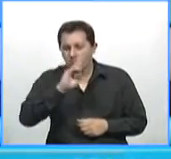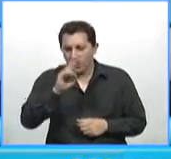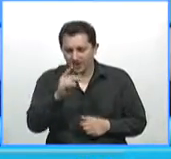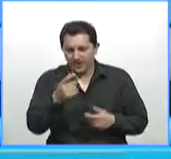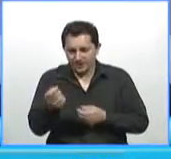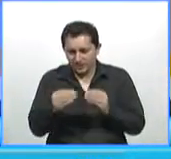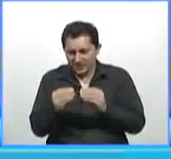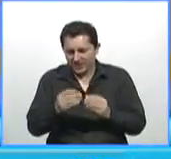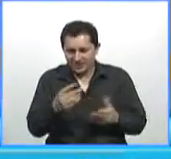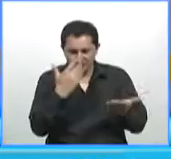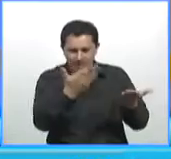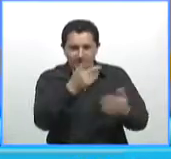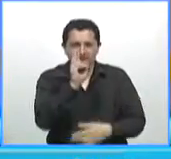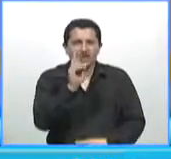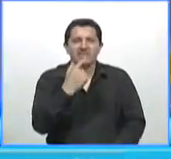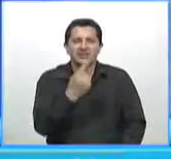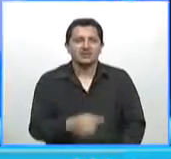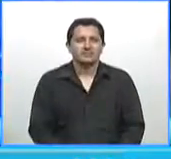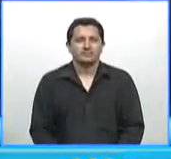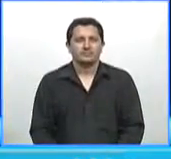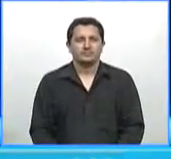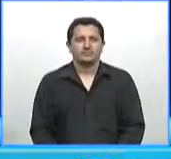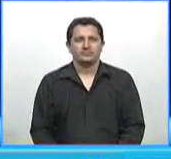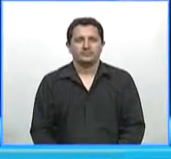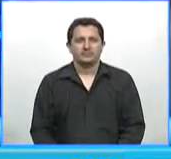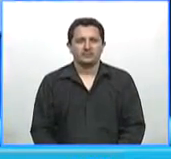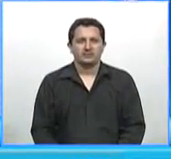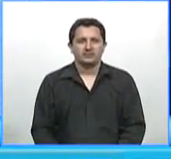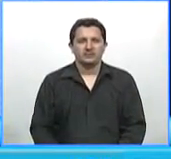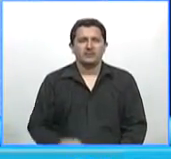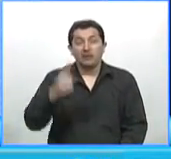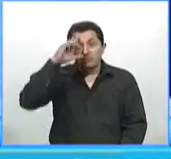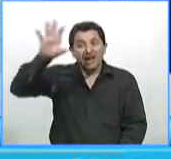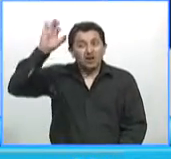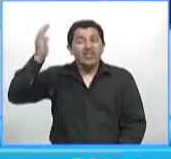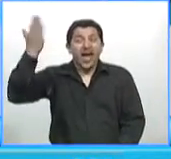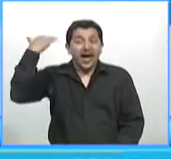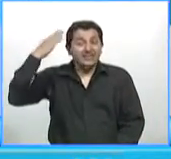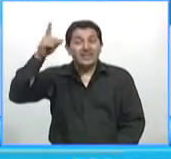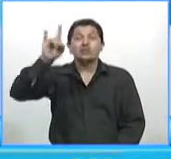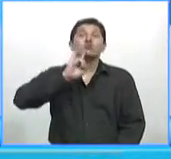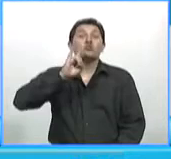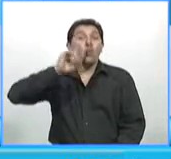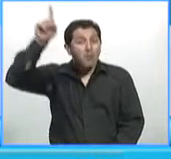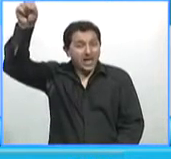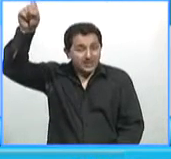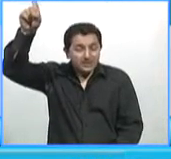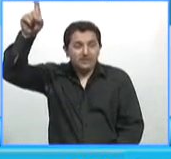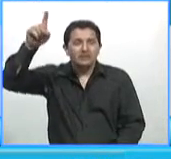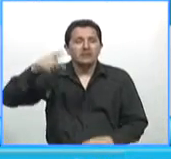Mirá, ahí la tenés. Mirá. ¿Te acordás cuando estábamos en Tucumán, que fuimos a hacer una